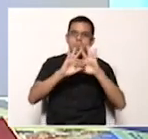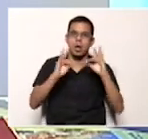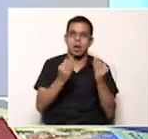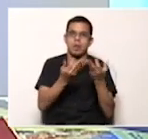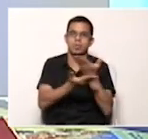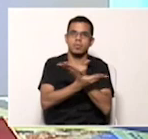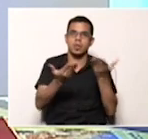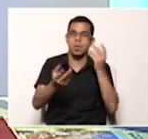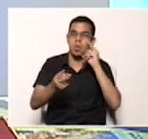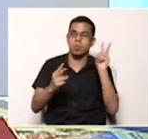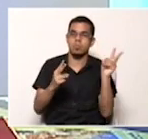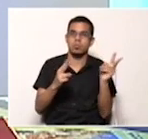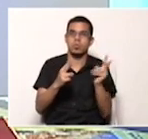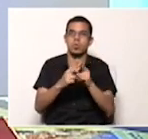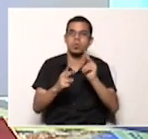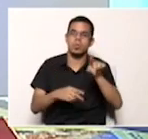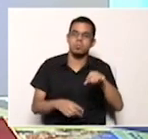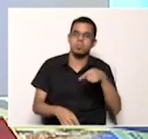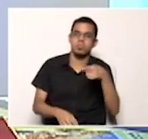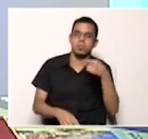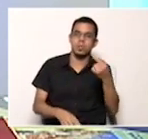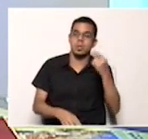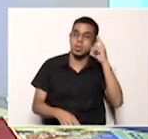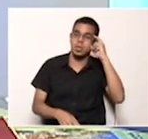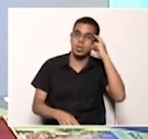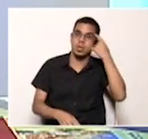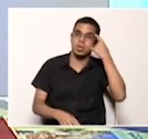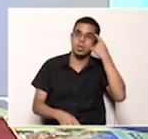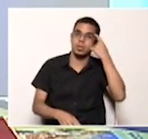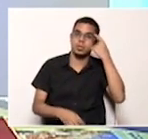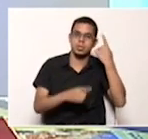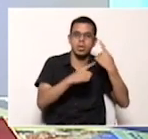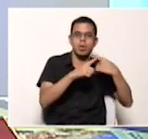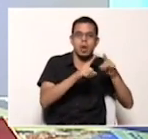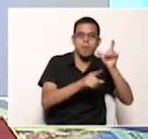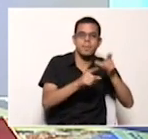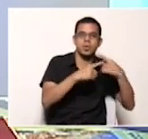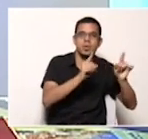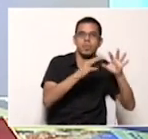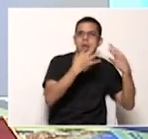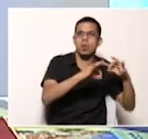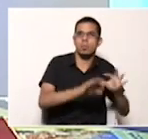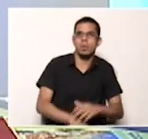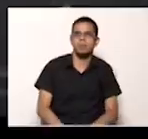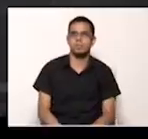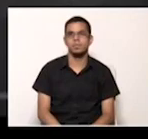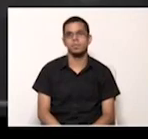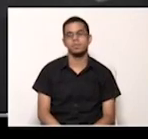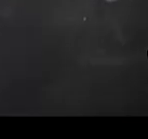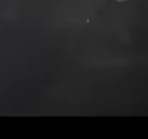Nos vemos en una nueva oportunidad y recuerda, ser diferente es algo común.